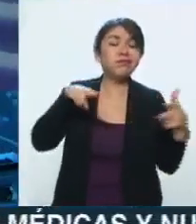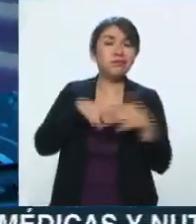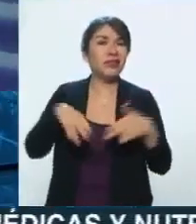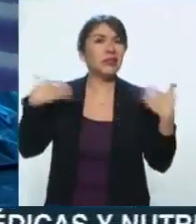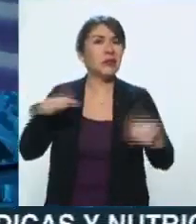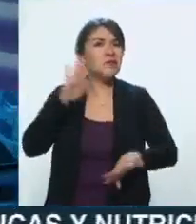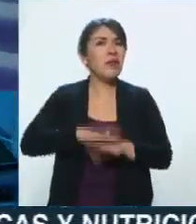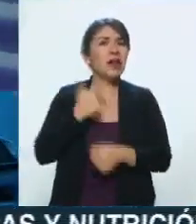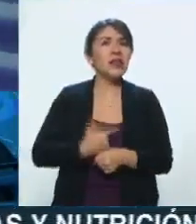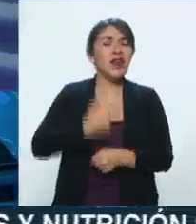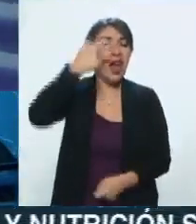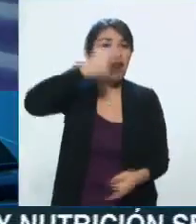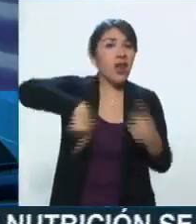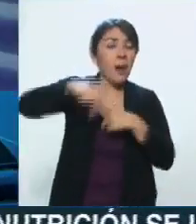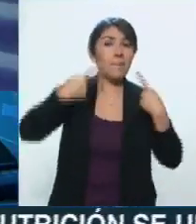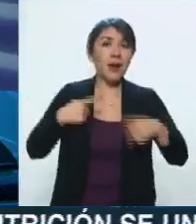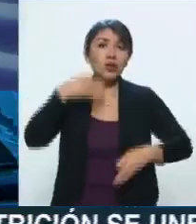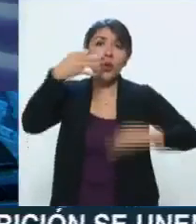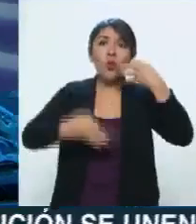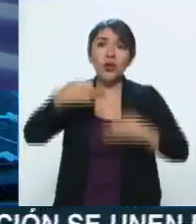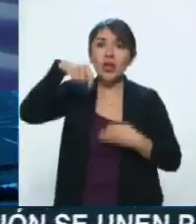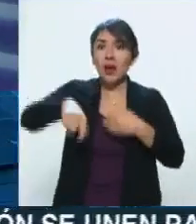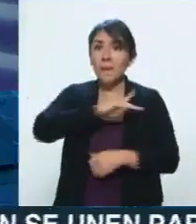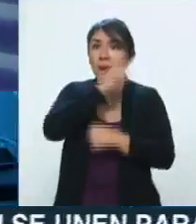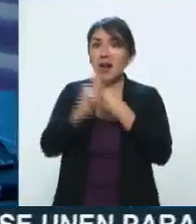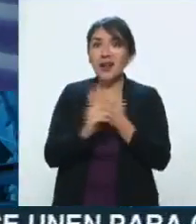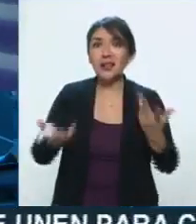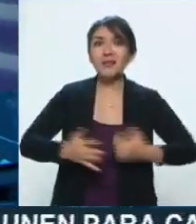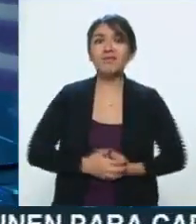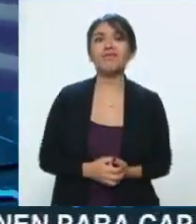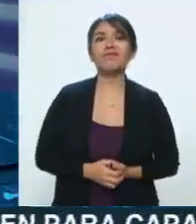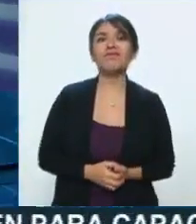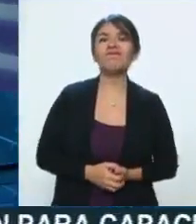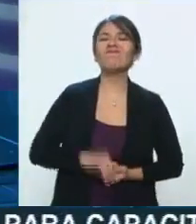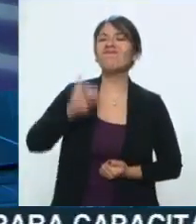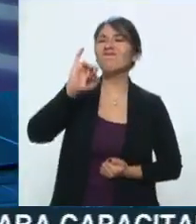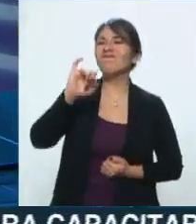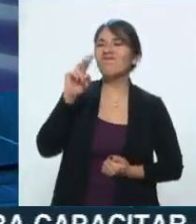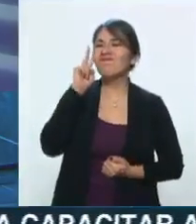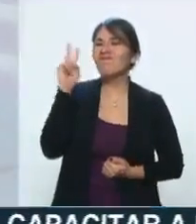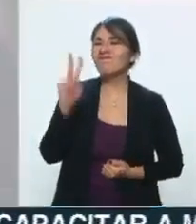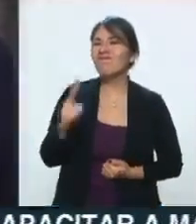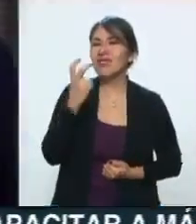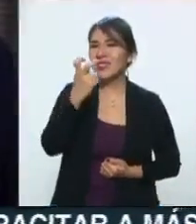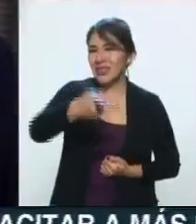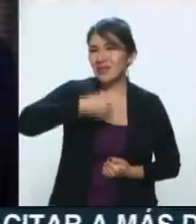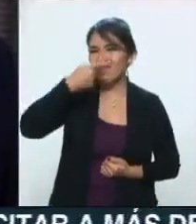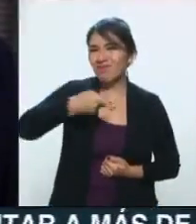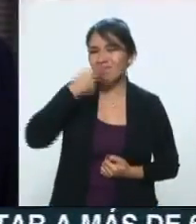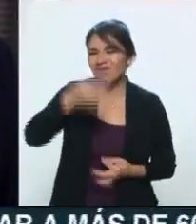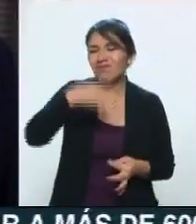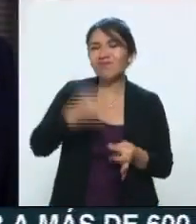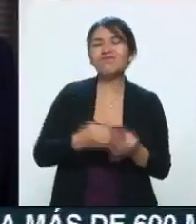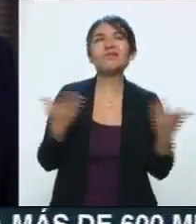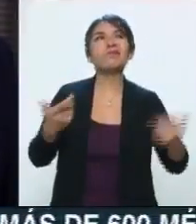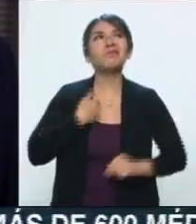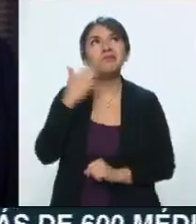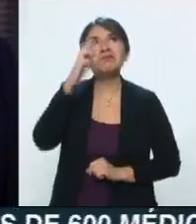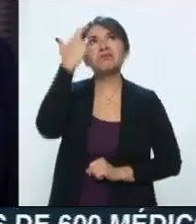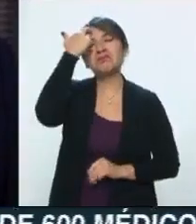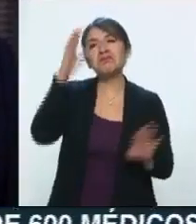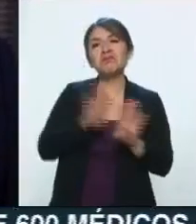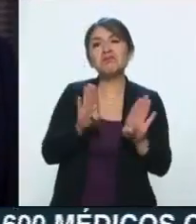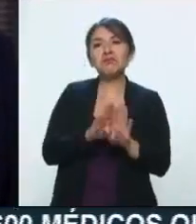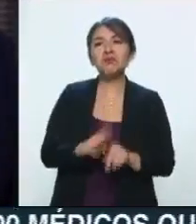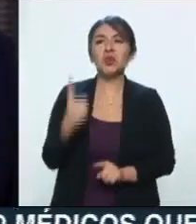gran riesgo los jueces en nuestro país. Sí, fíjate, y lo que mencionas, Juan, me lleva a